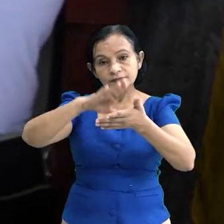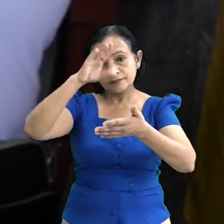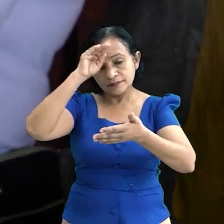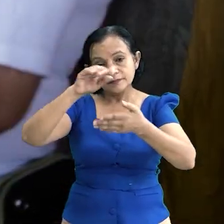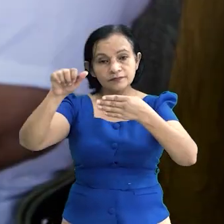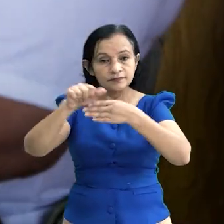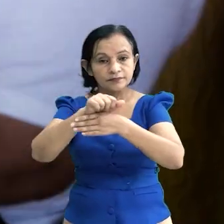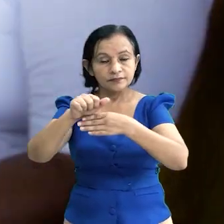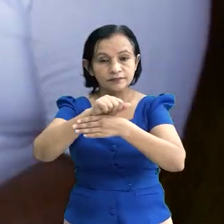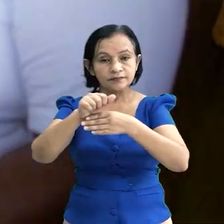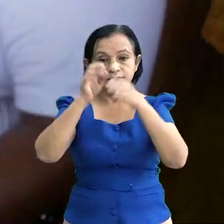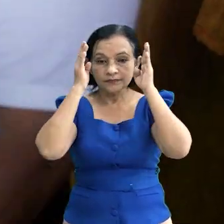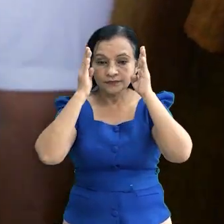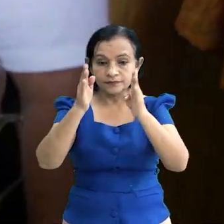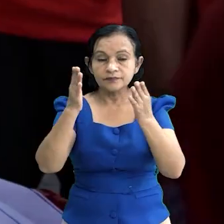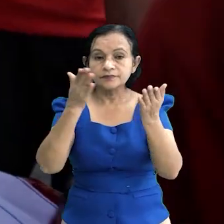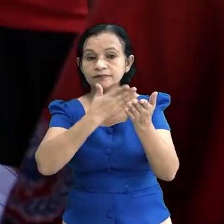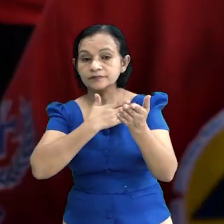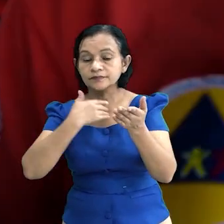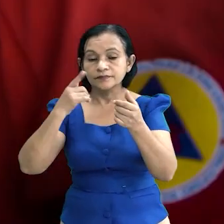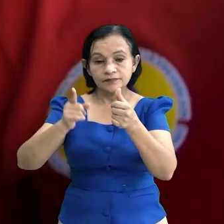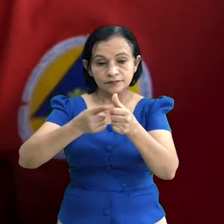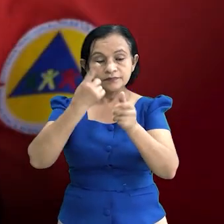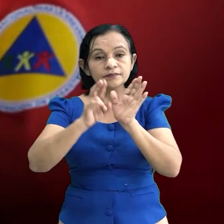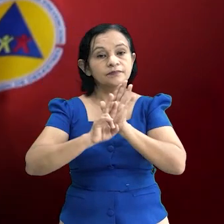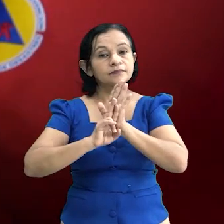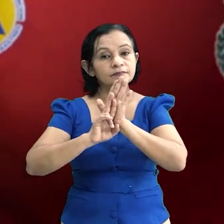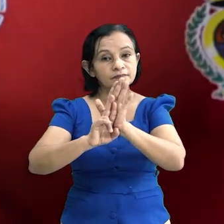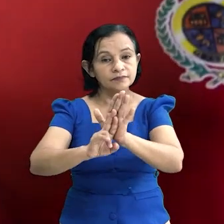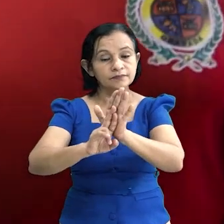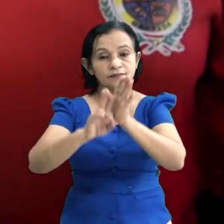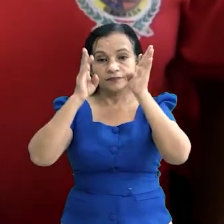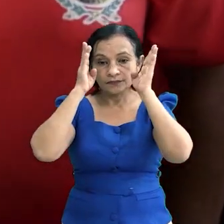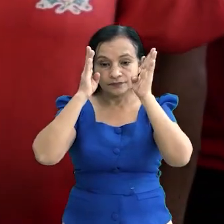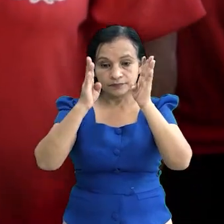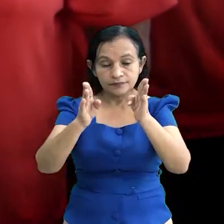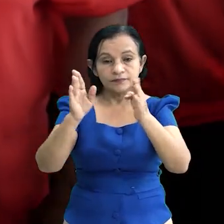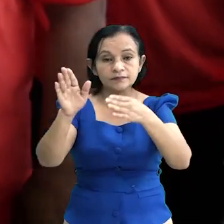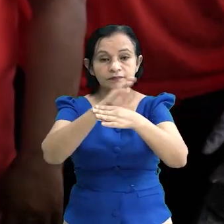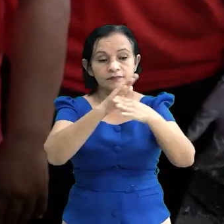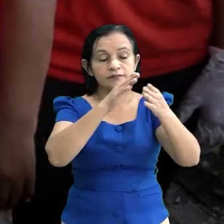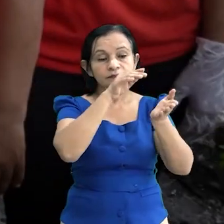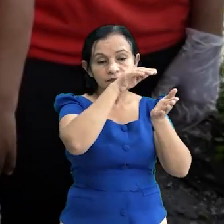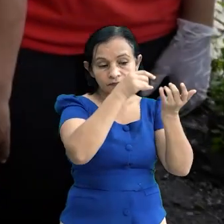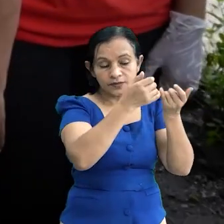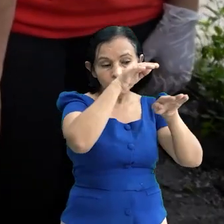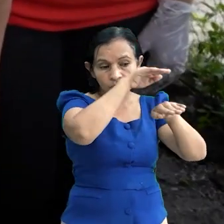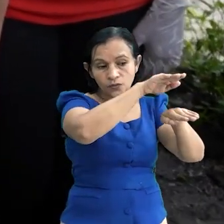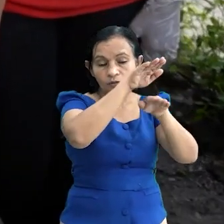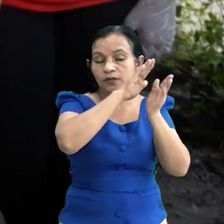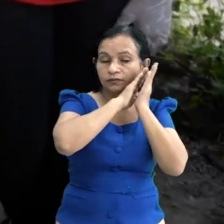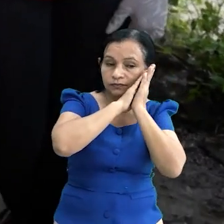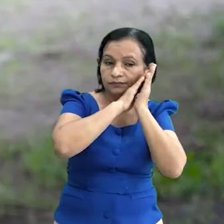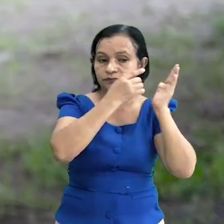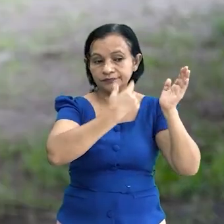y la práctica para una atención directa, como primeros respondedores y asistencia en los albergues. Hemos